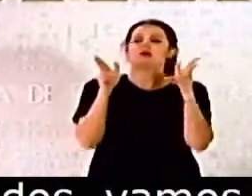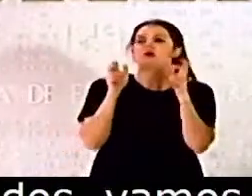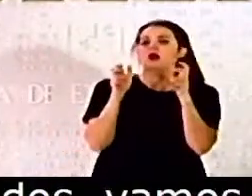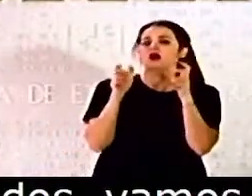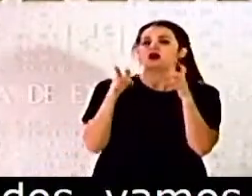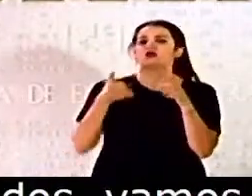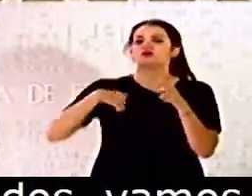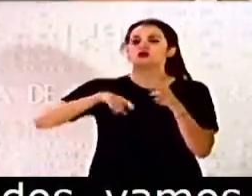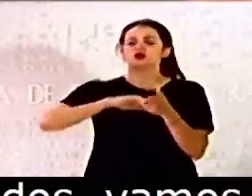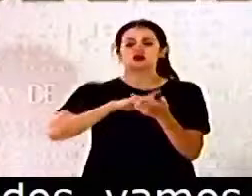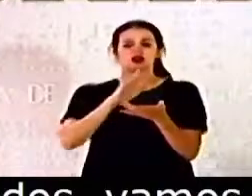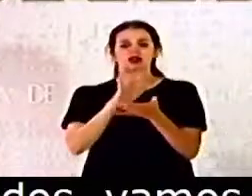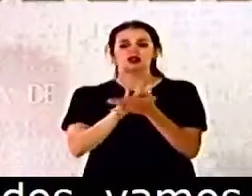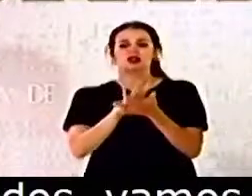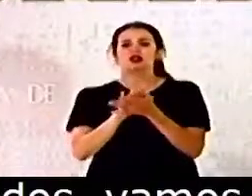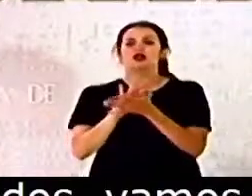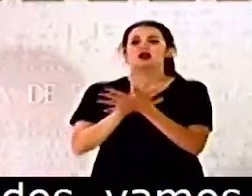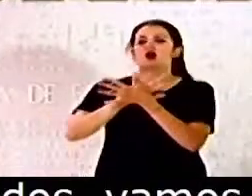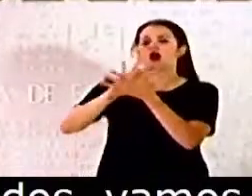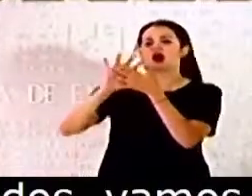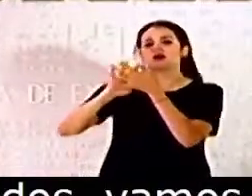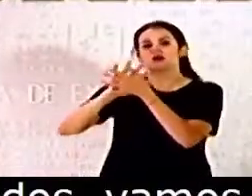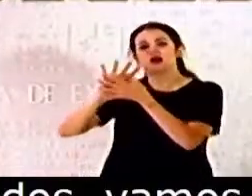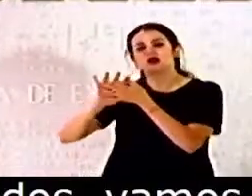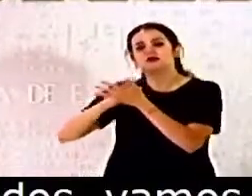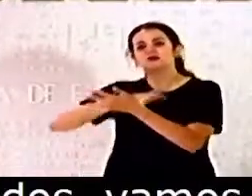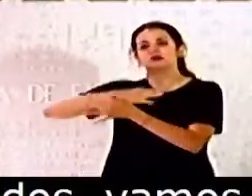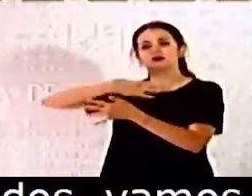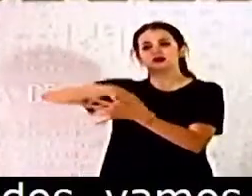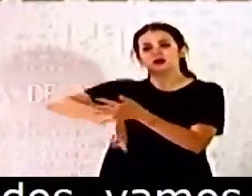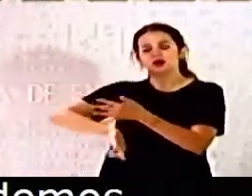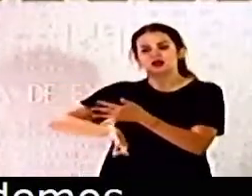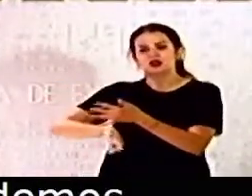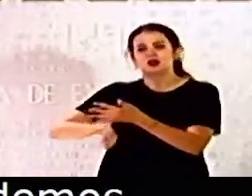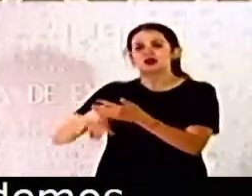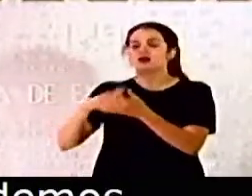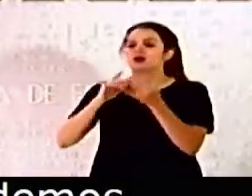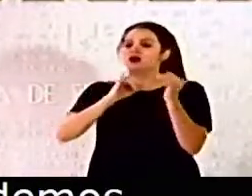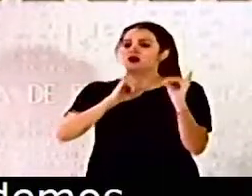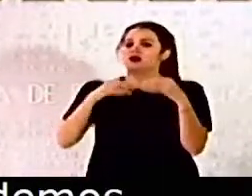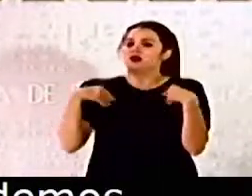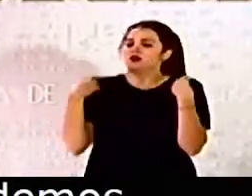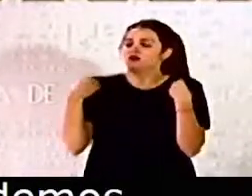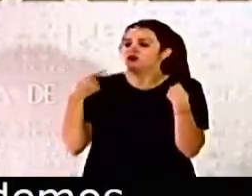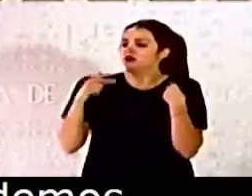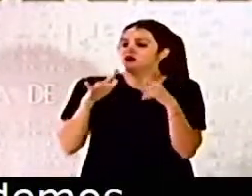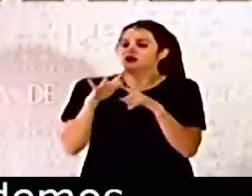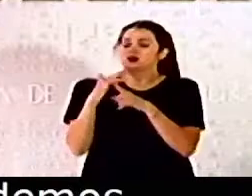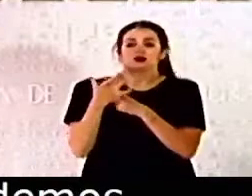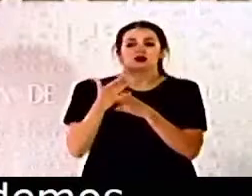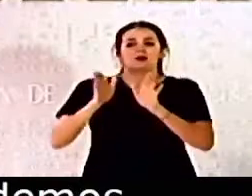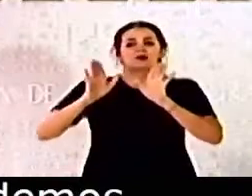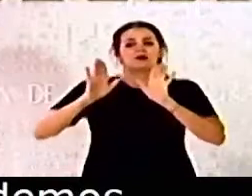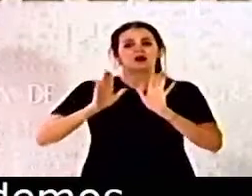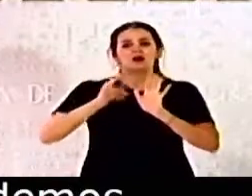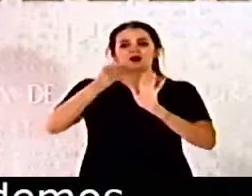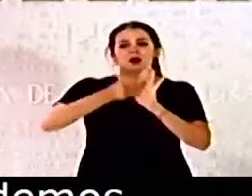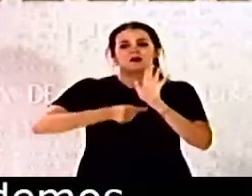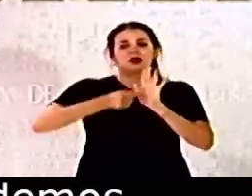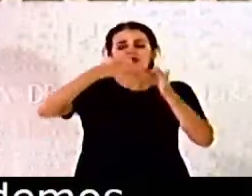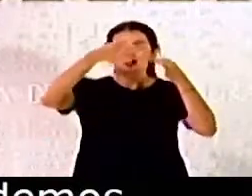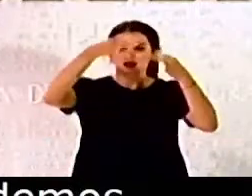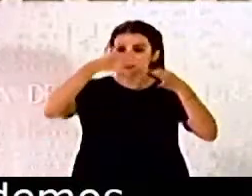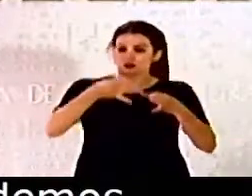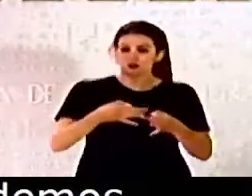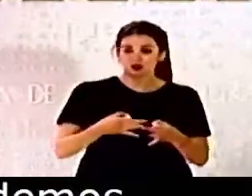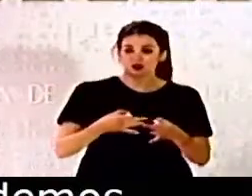estar tranquilos, podemos conversar, podemos disfrutar del momento, pero con una serie de medidas de seguridad